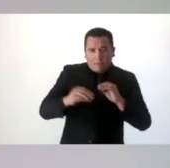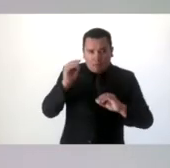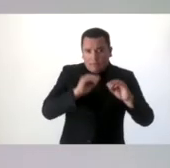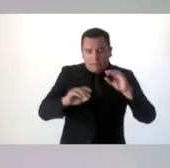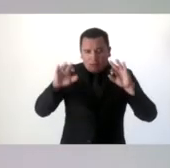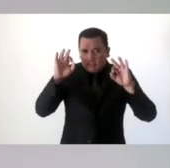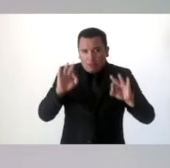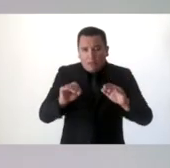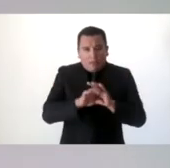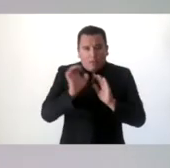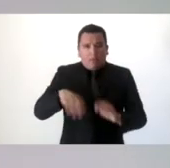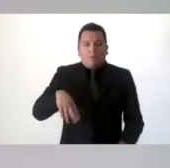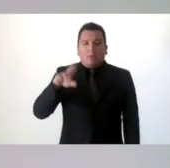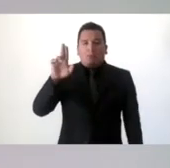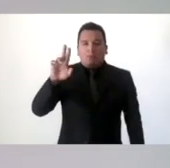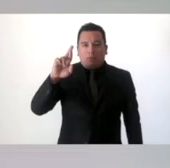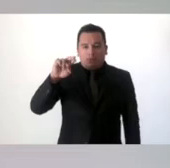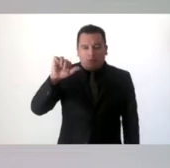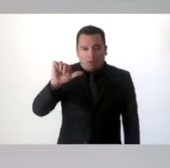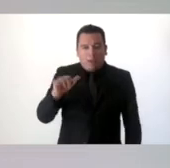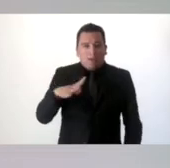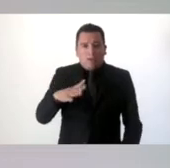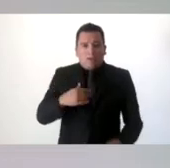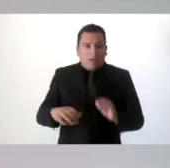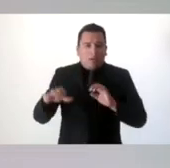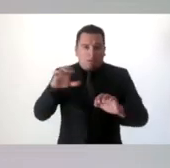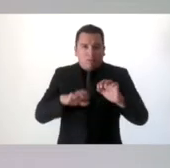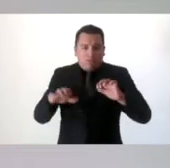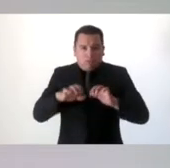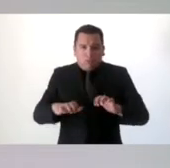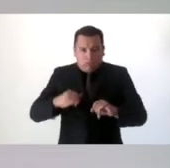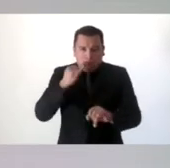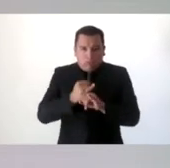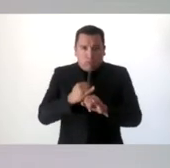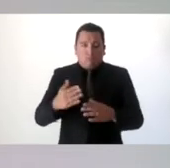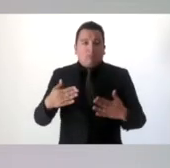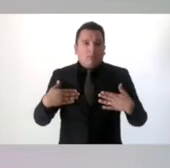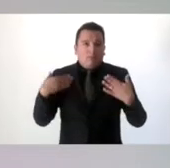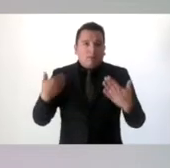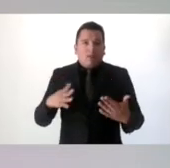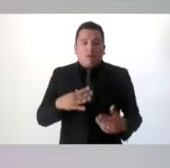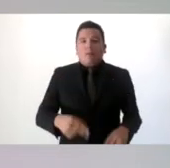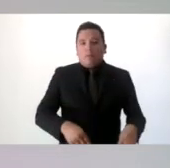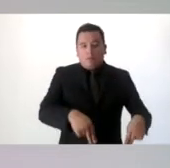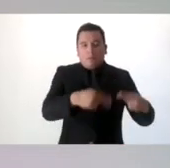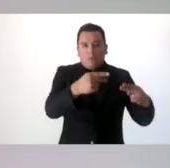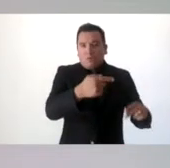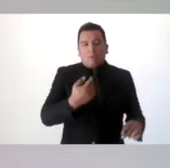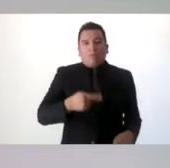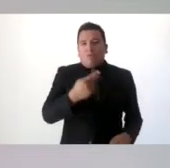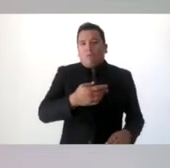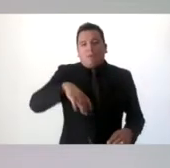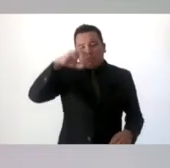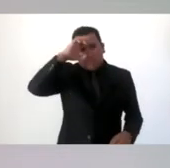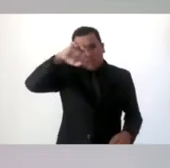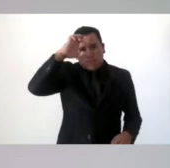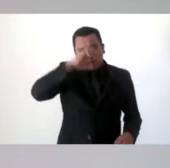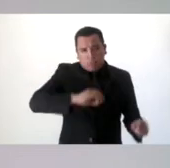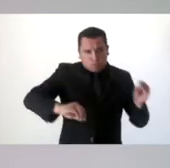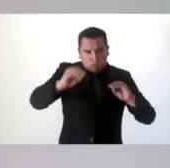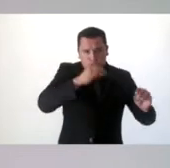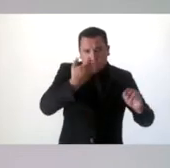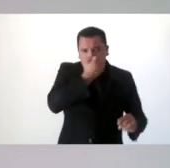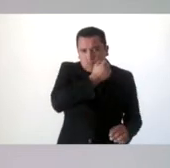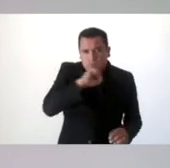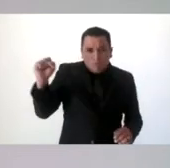urna electrónica. En esto hay ya mucha experiencia, hay mucha confianza. Hay empresas que son especializadas en la creación de las